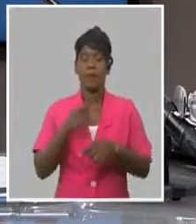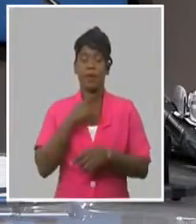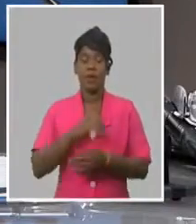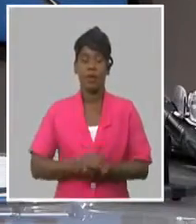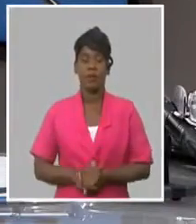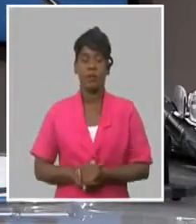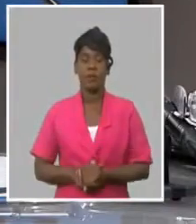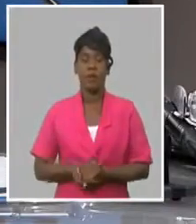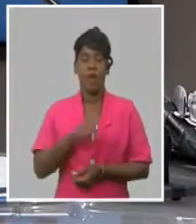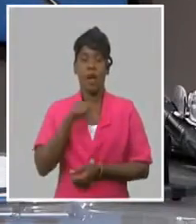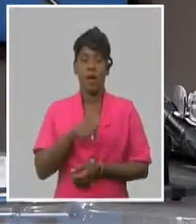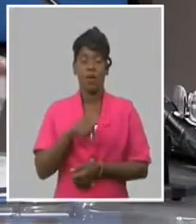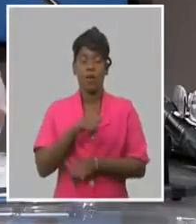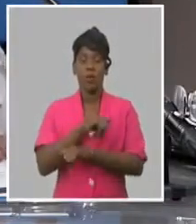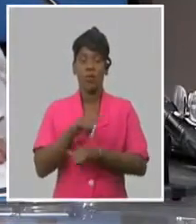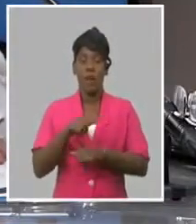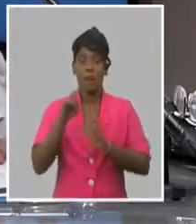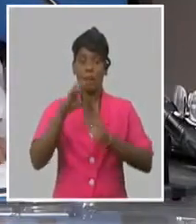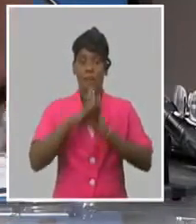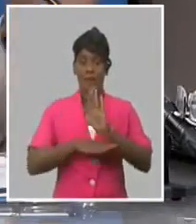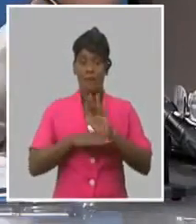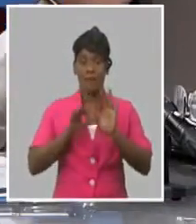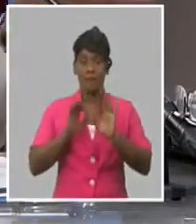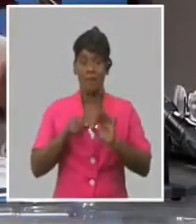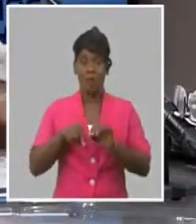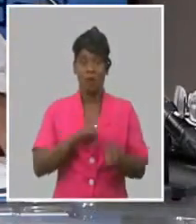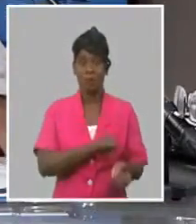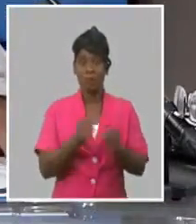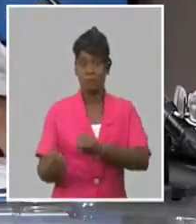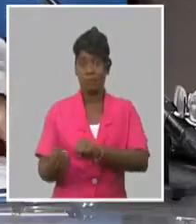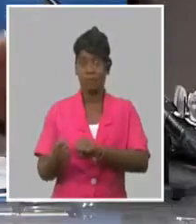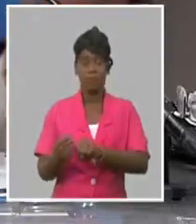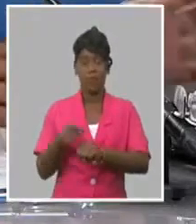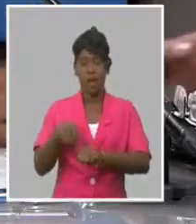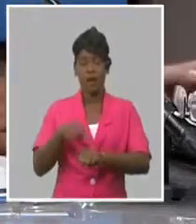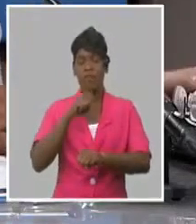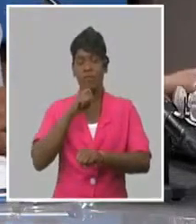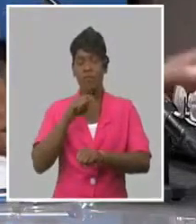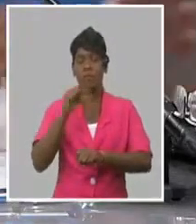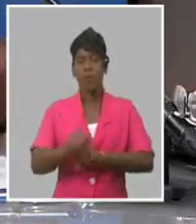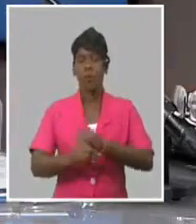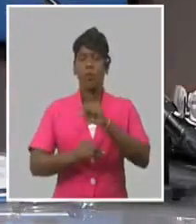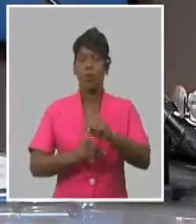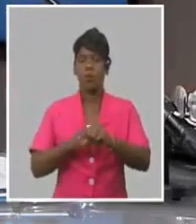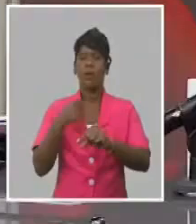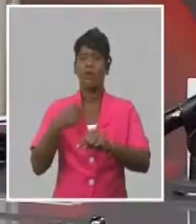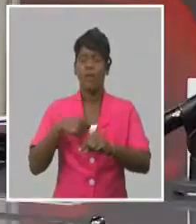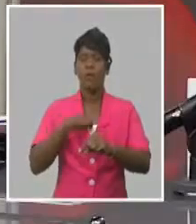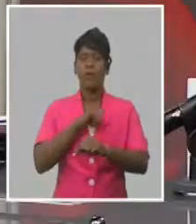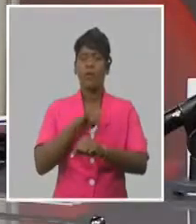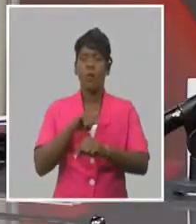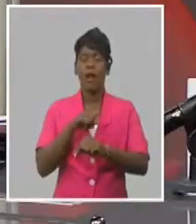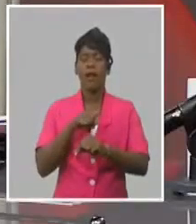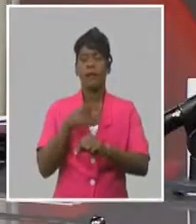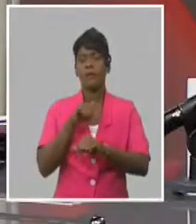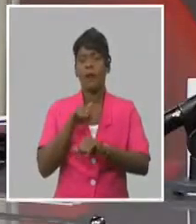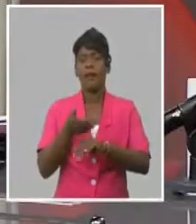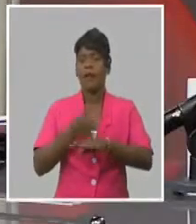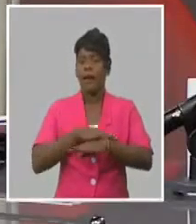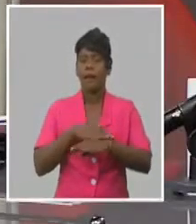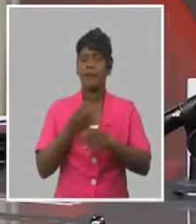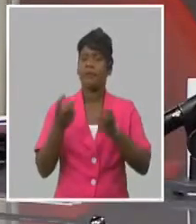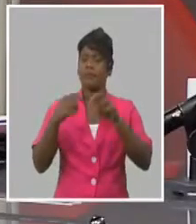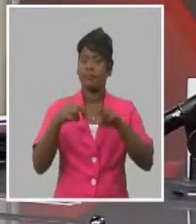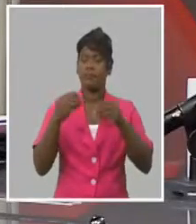podremos utilizar métodos indirectos para controlar los precios, como es ofertar, tendremos que utilizar otros métodos. Pero cuando